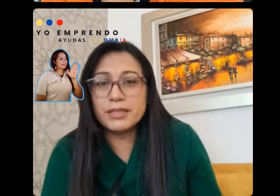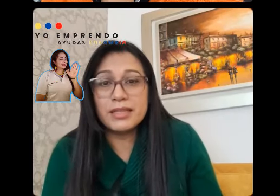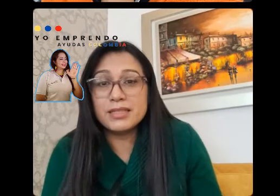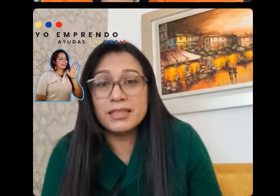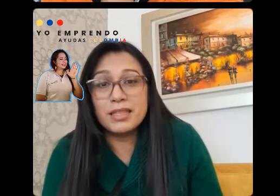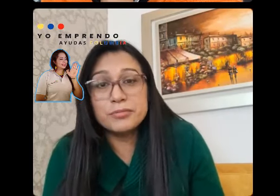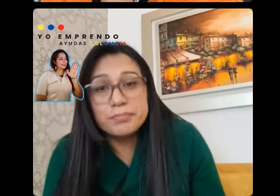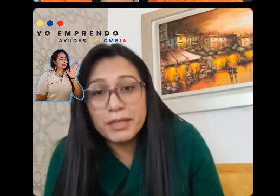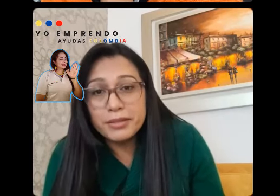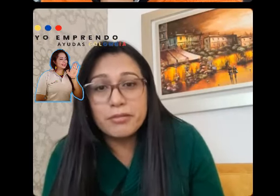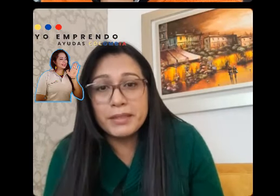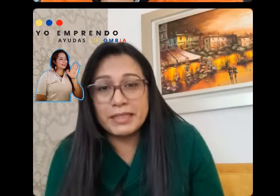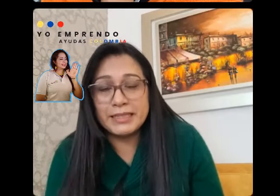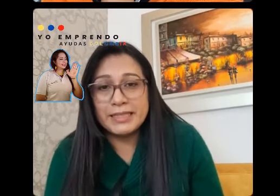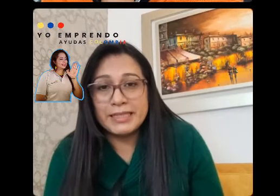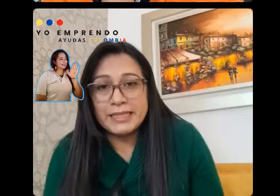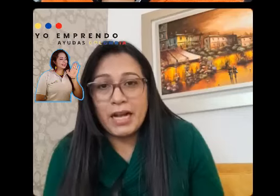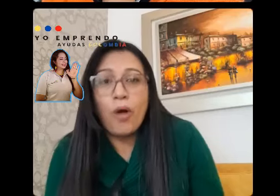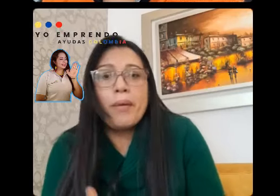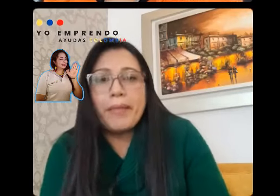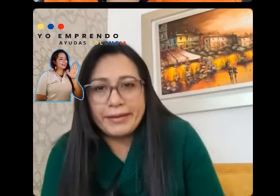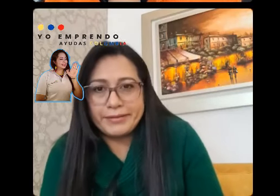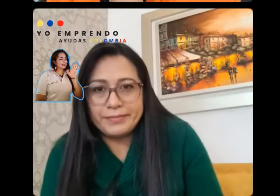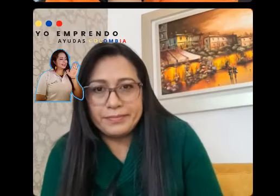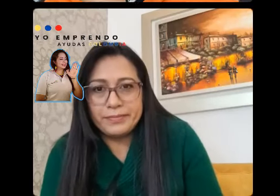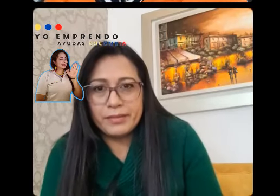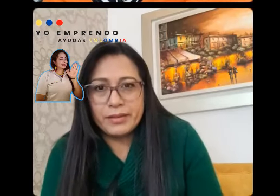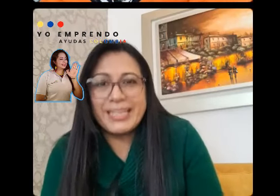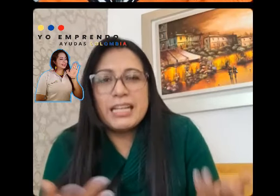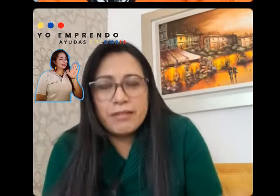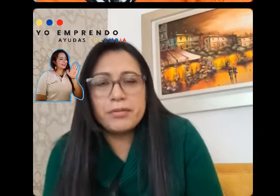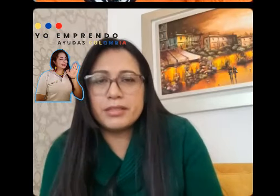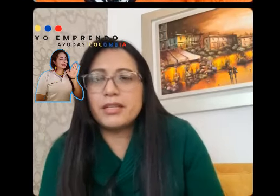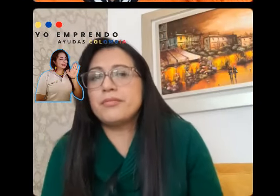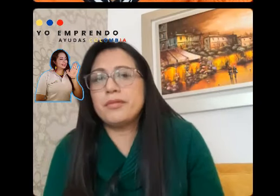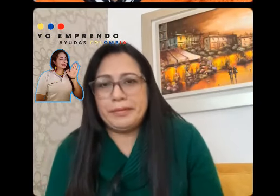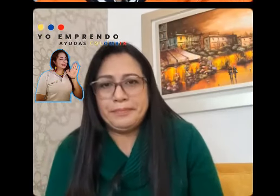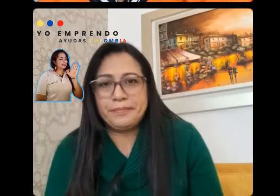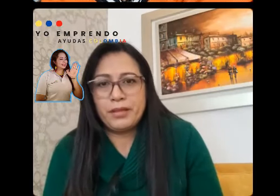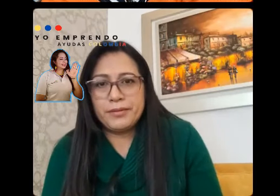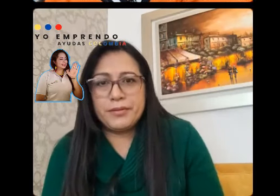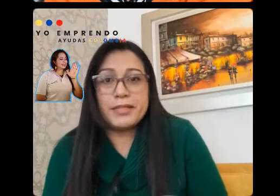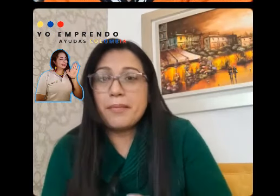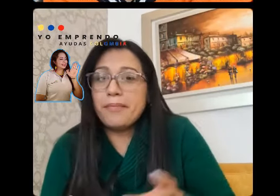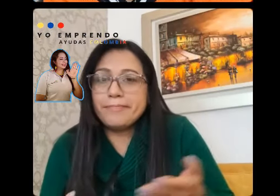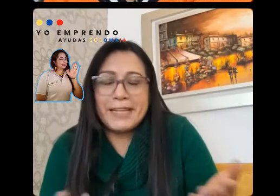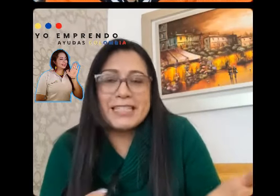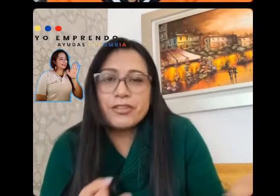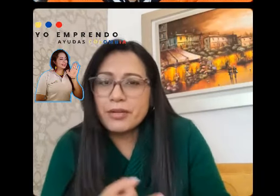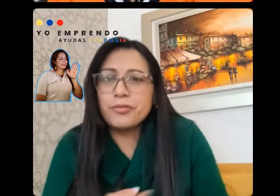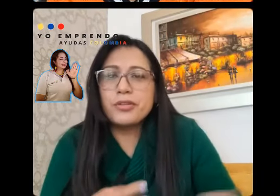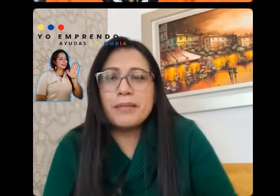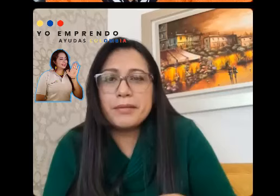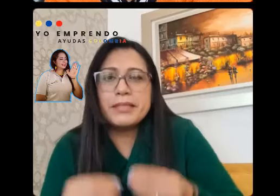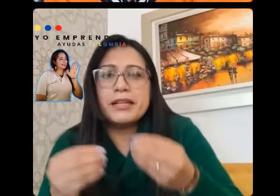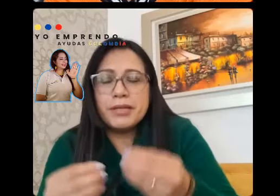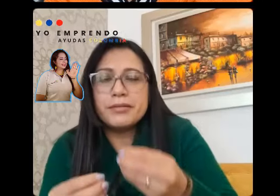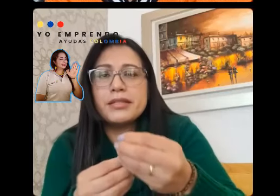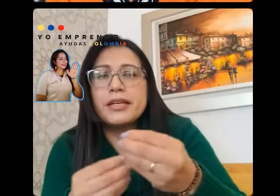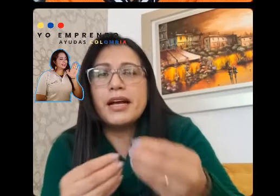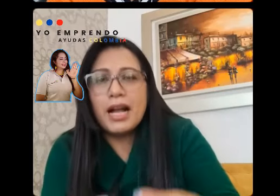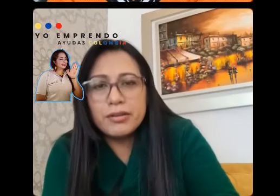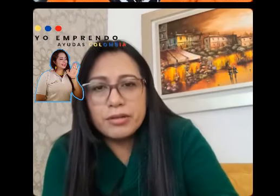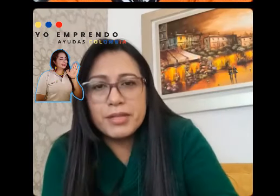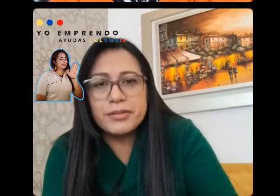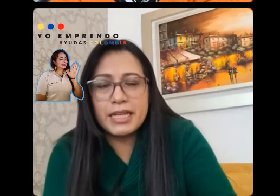mujeres que quizás les están dando un pan en agua panel a un bebé qué le va a aportar es un bebé Entonces estos recursos le va a permitir al